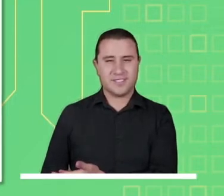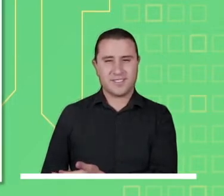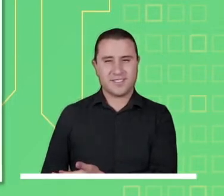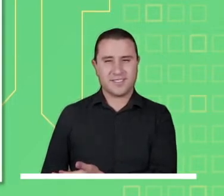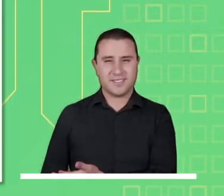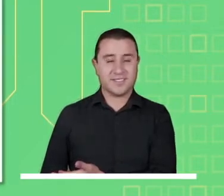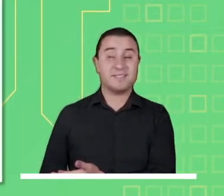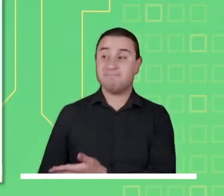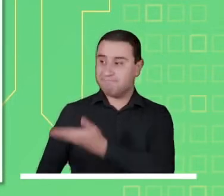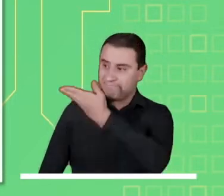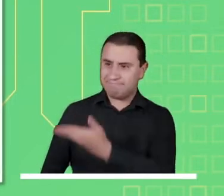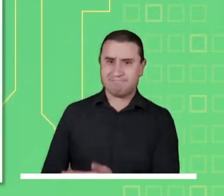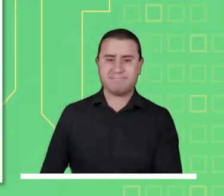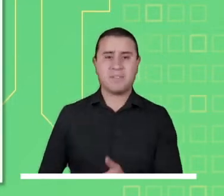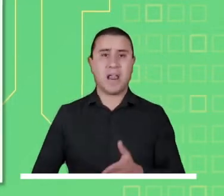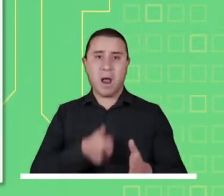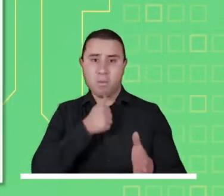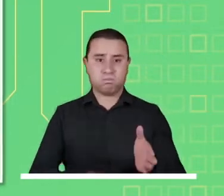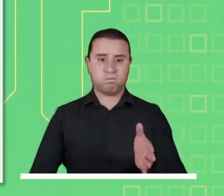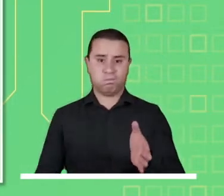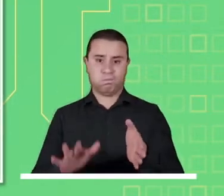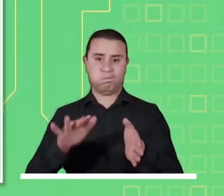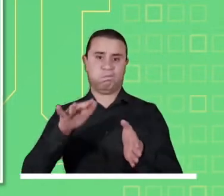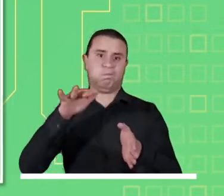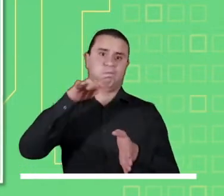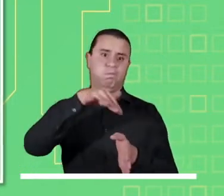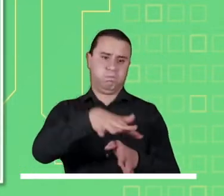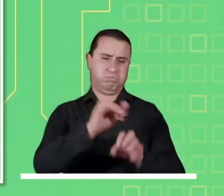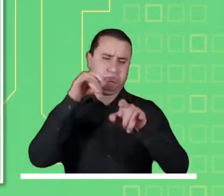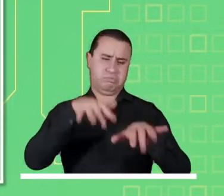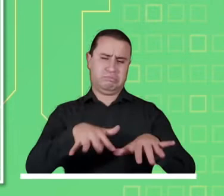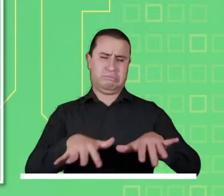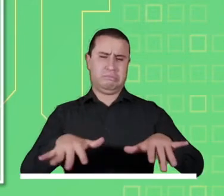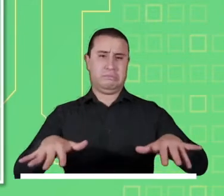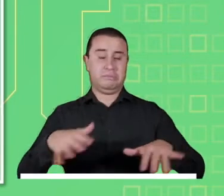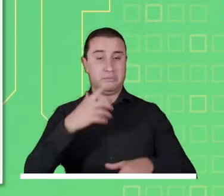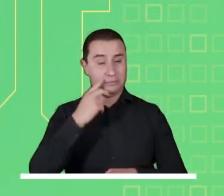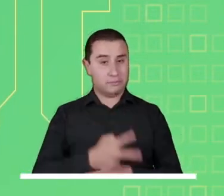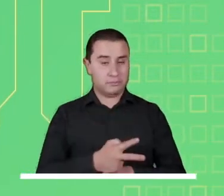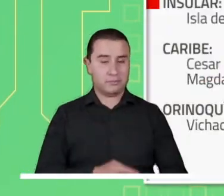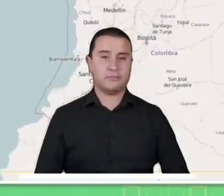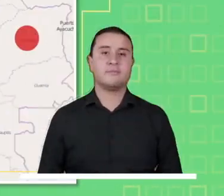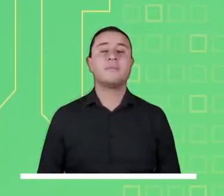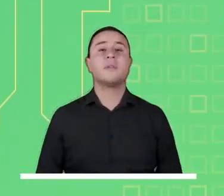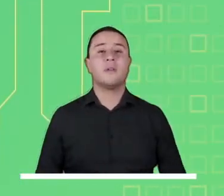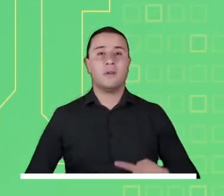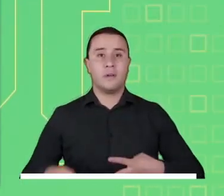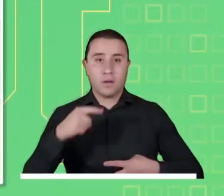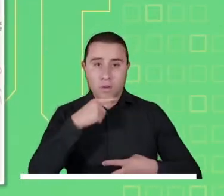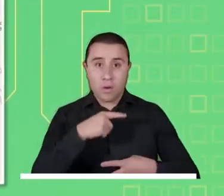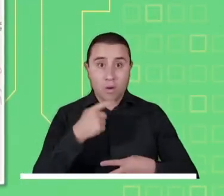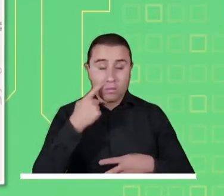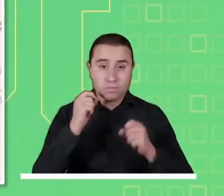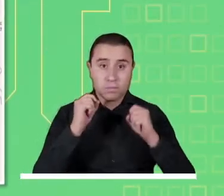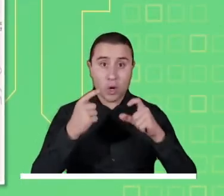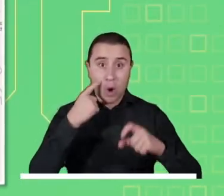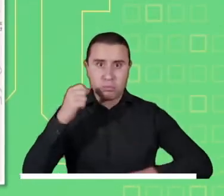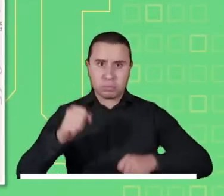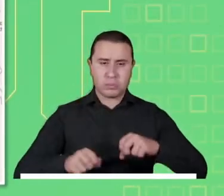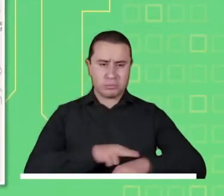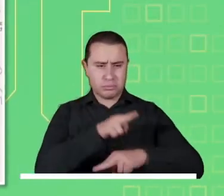Negro, Caldas, Sabaneta, Itagüí, Copacabana, Bello y La Estrella por posibles afectaciones por desbordamientos